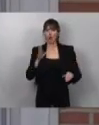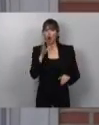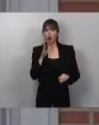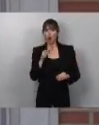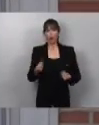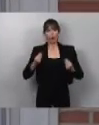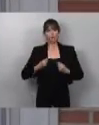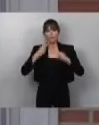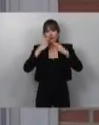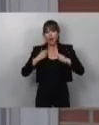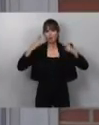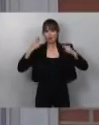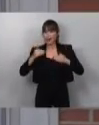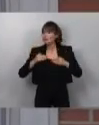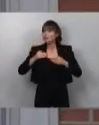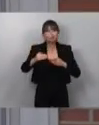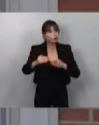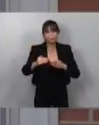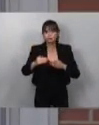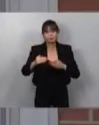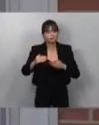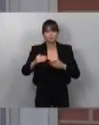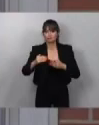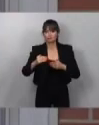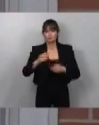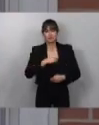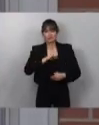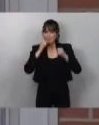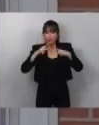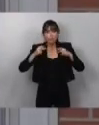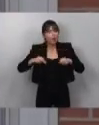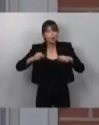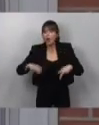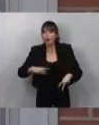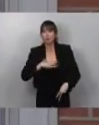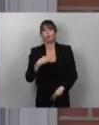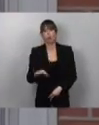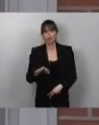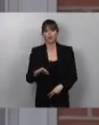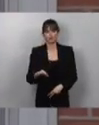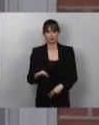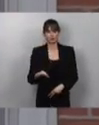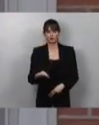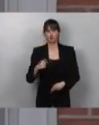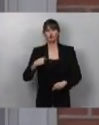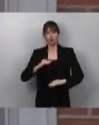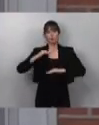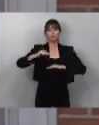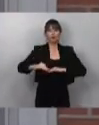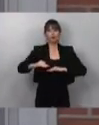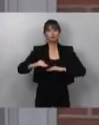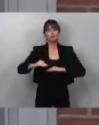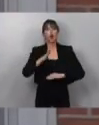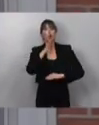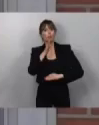más correcto eso es lo que él reclama debería de ponerse de acuerdo con la oposición para que eso no se siga produciendo no